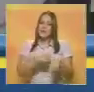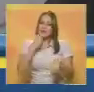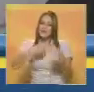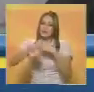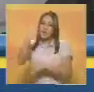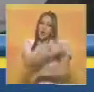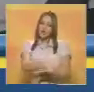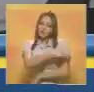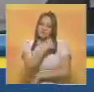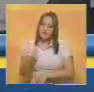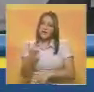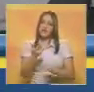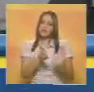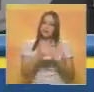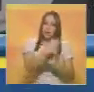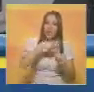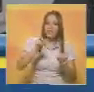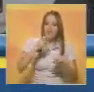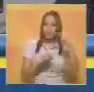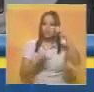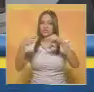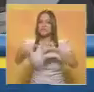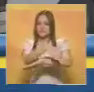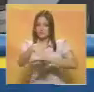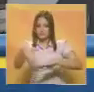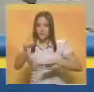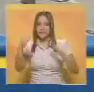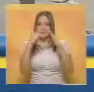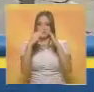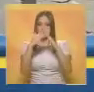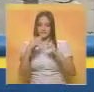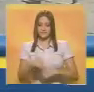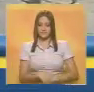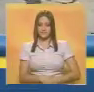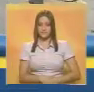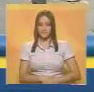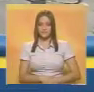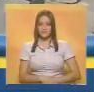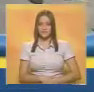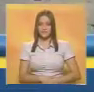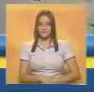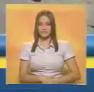Hospital de Paraguaypoa, la vialidad y la construcción de viviendas.